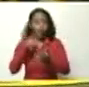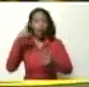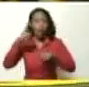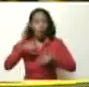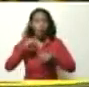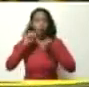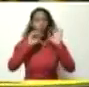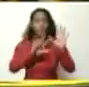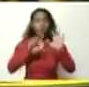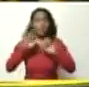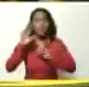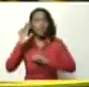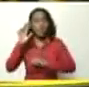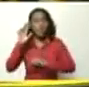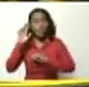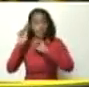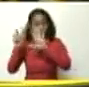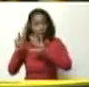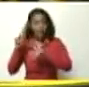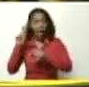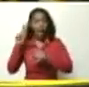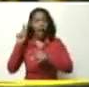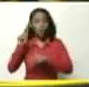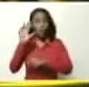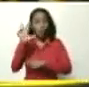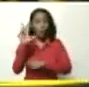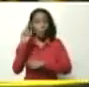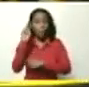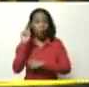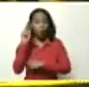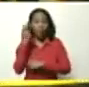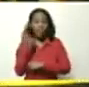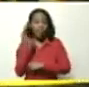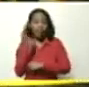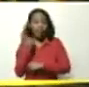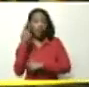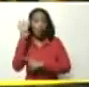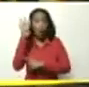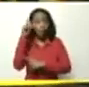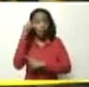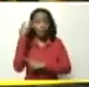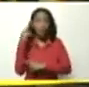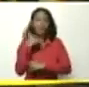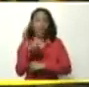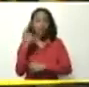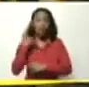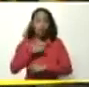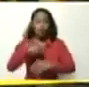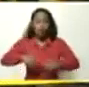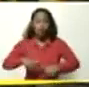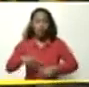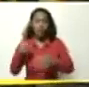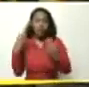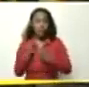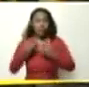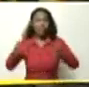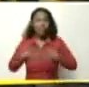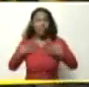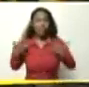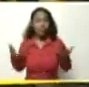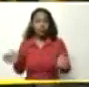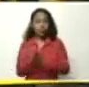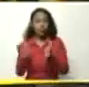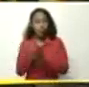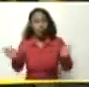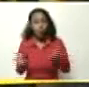esos tres puntos debemos lograrlos en estos 4 días que nos quedan del año. Y estoy seguro, por el entusiasmo y el acompañamiento de nuestros